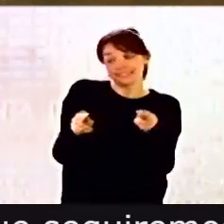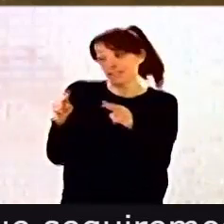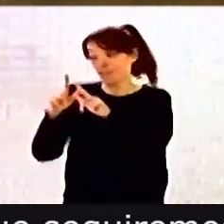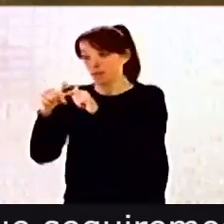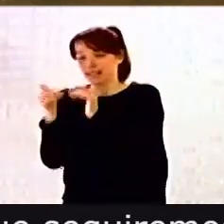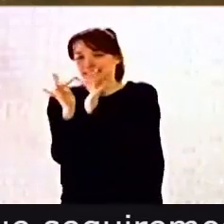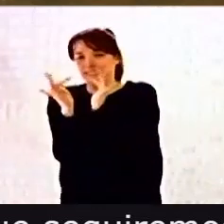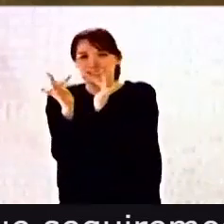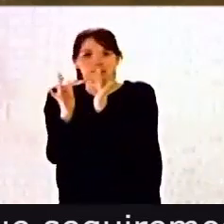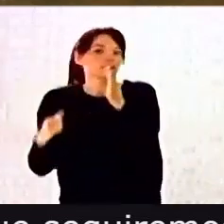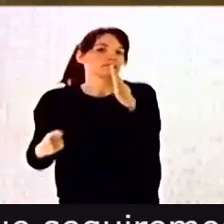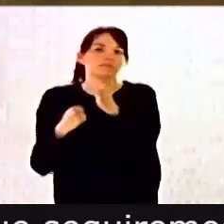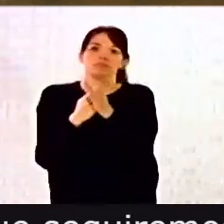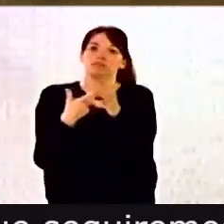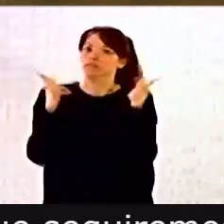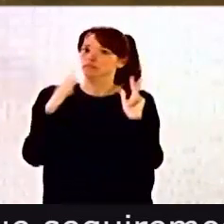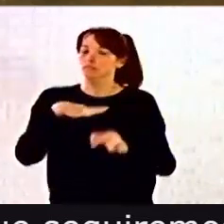pueda ser,